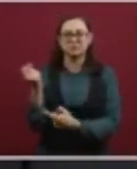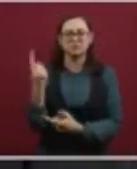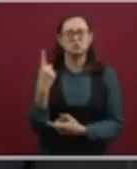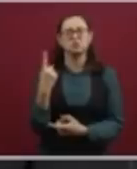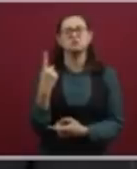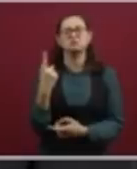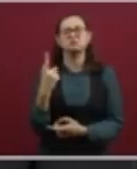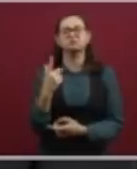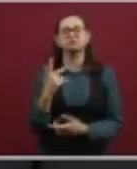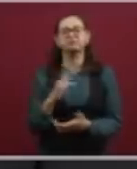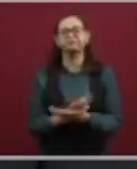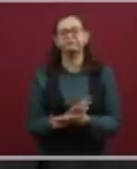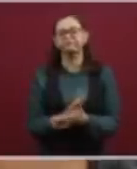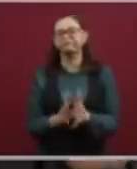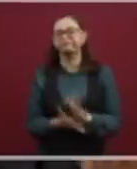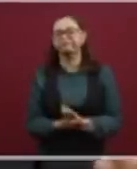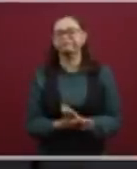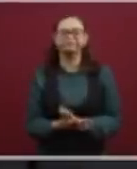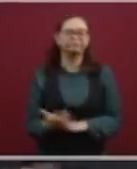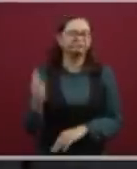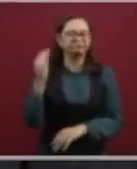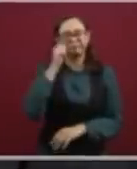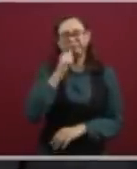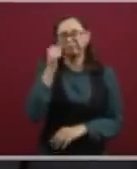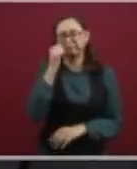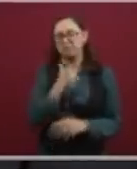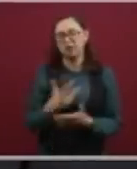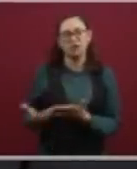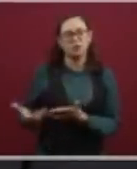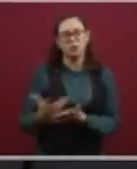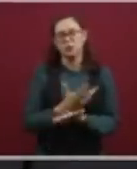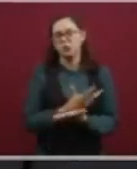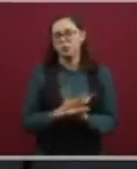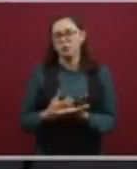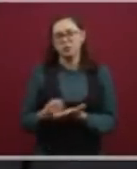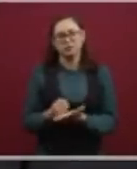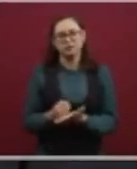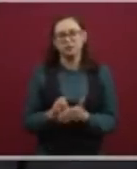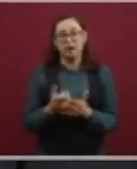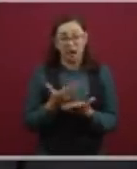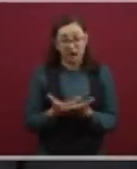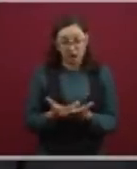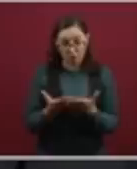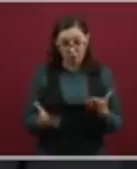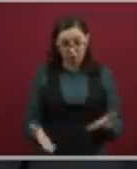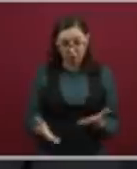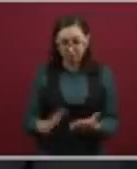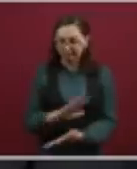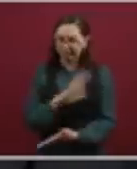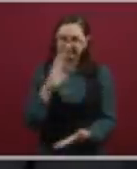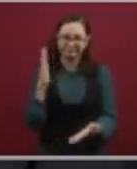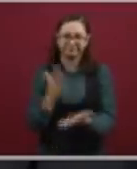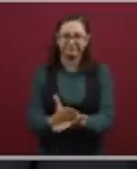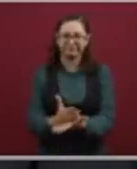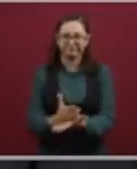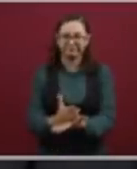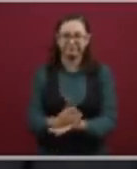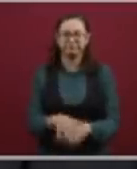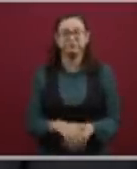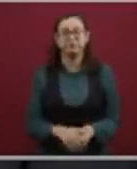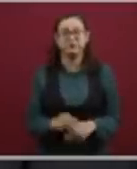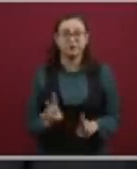influyentes obtenían grandes utilidades, y eso se terminó. Entonces, en este